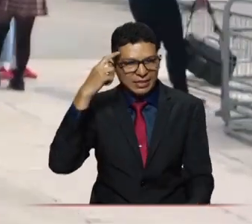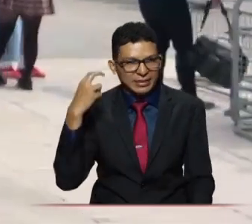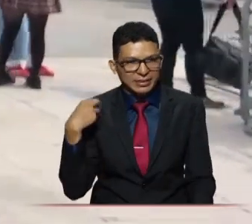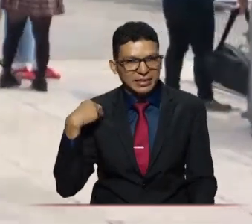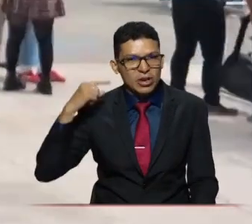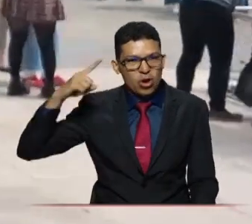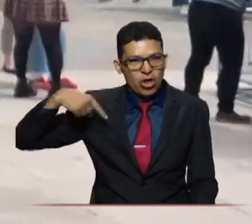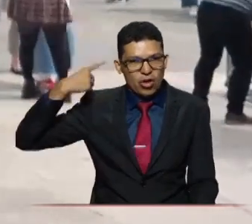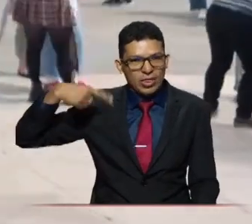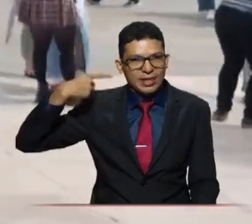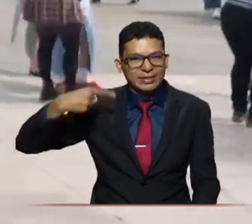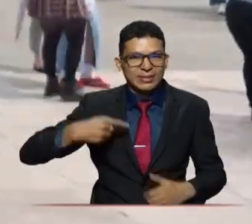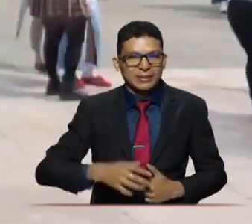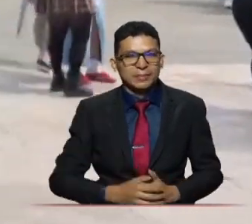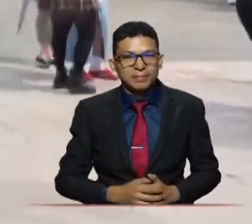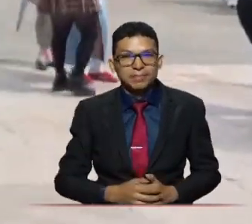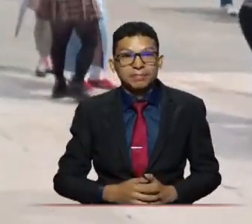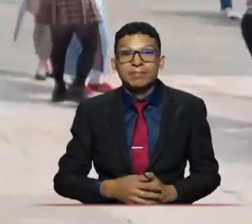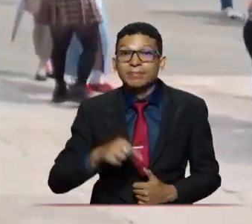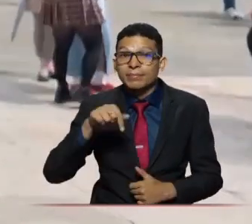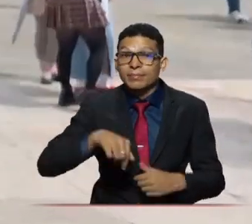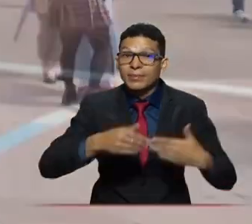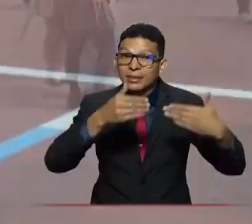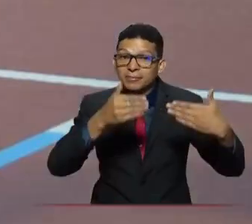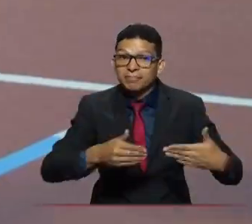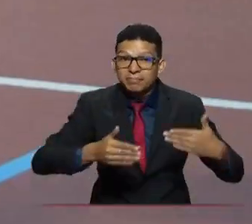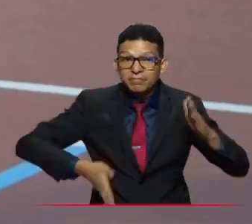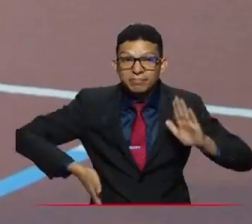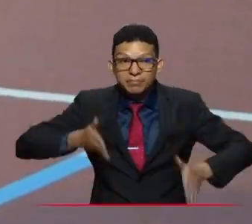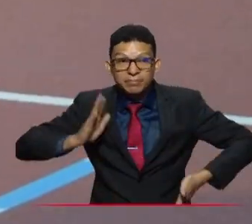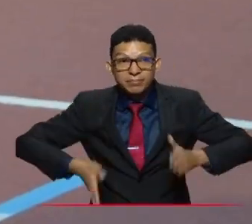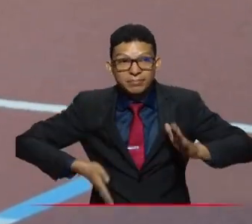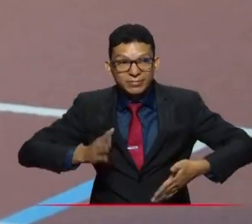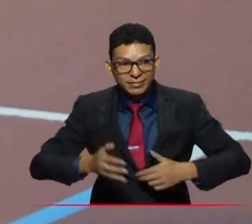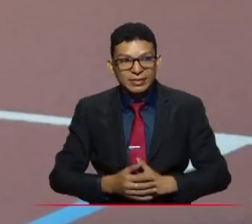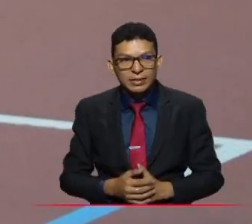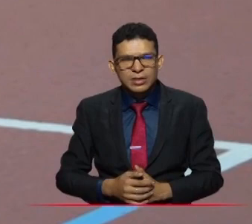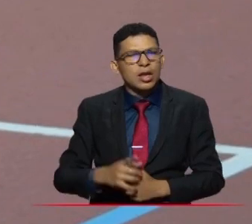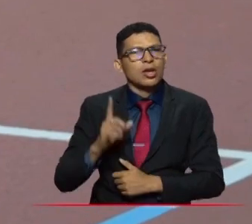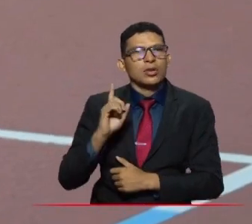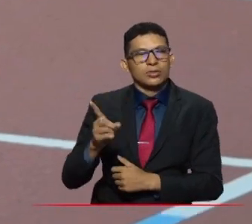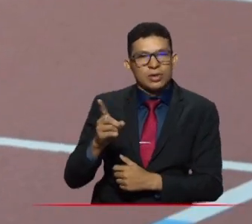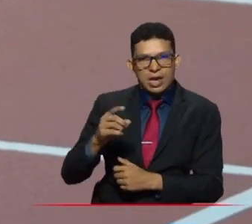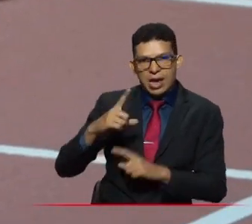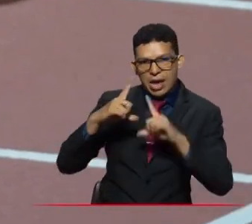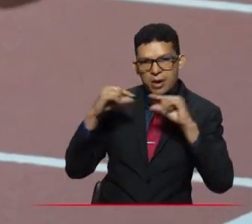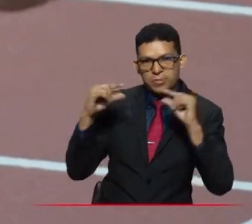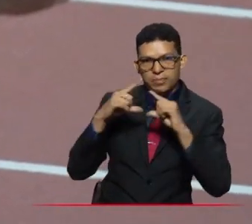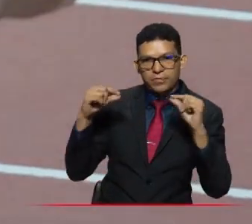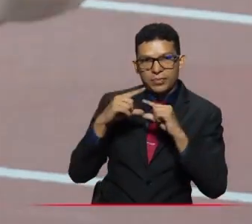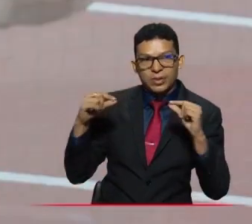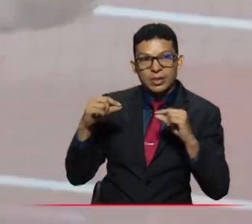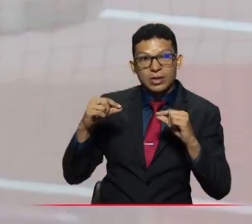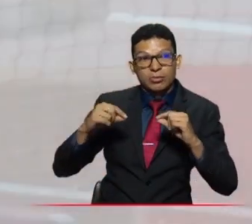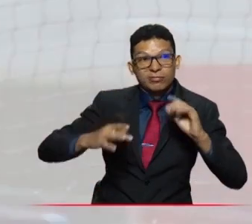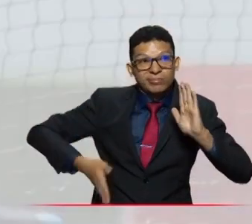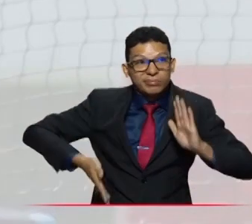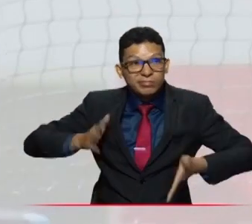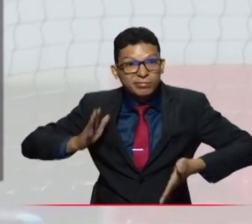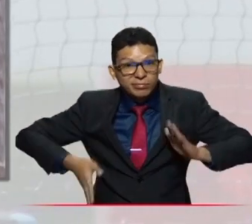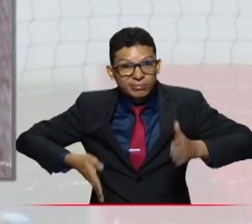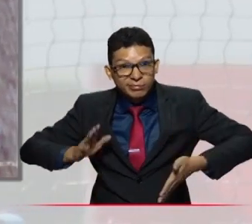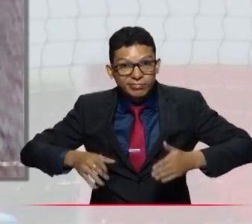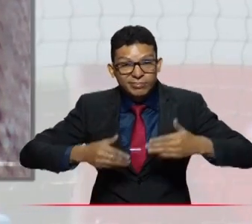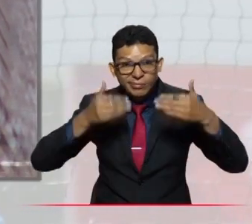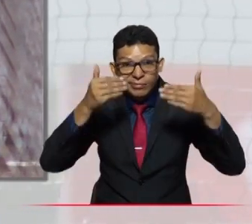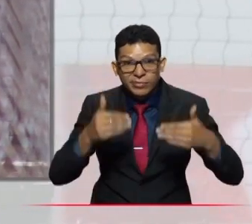Y cerramos con paraatletismo, porque en el campeonato mundial que se está celebrando en Kobe, en Japón, los paraatletas vallecaucanos